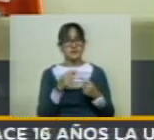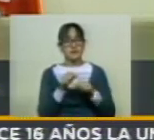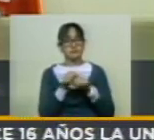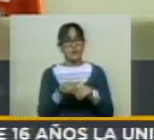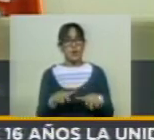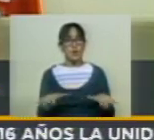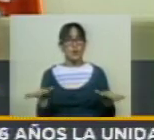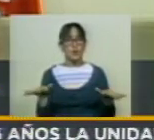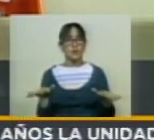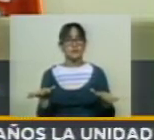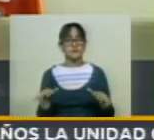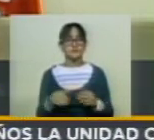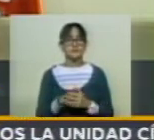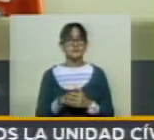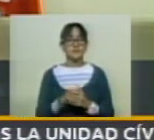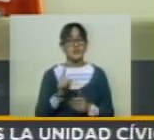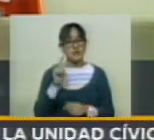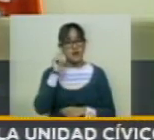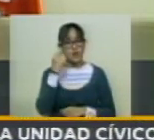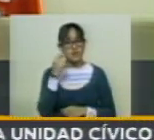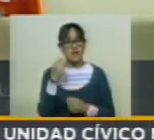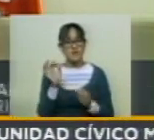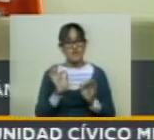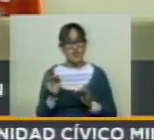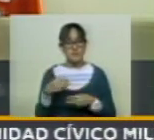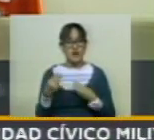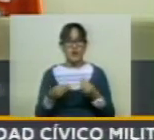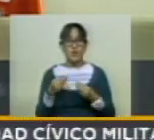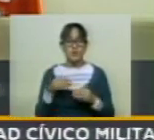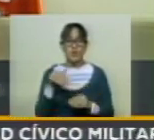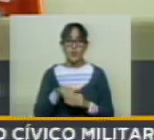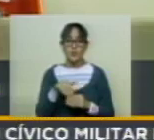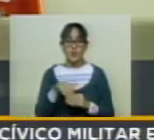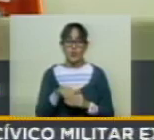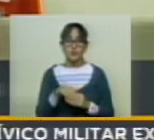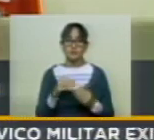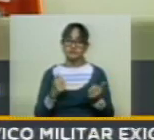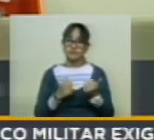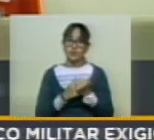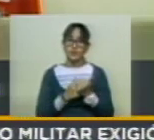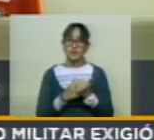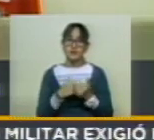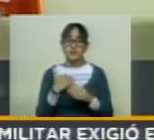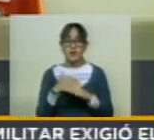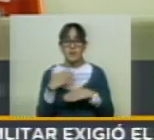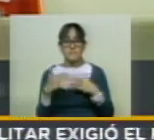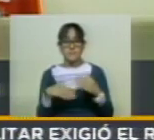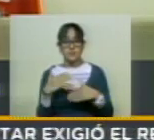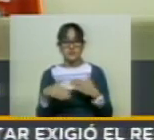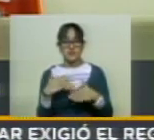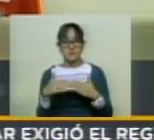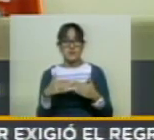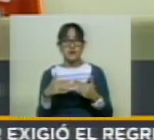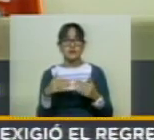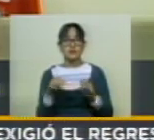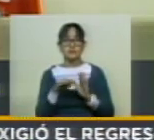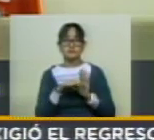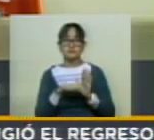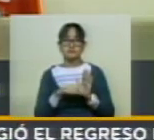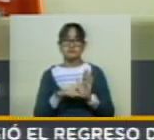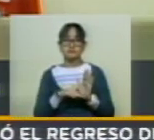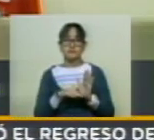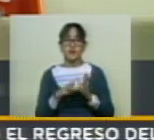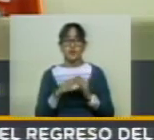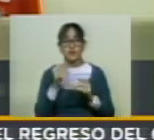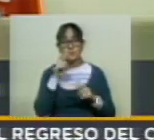que nosotros podamos hacer, recordarles los mecanismos para el voto asistido, así como el procedimiento que se establece, que estará para que todas